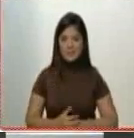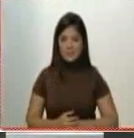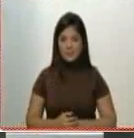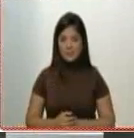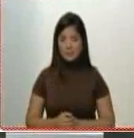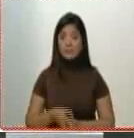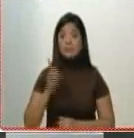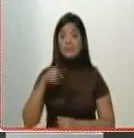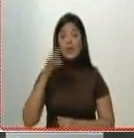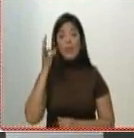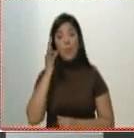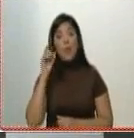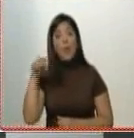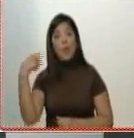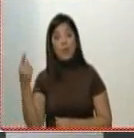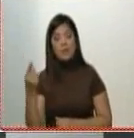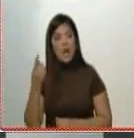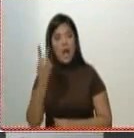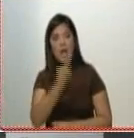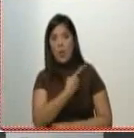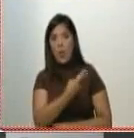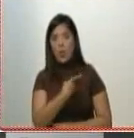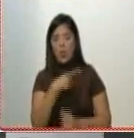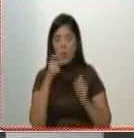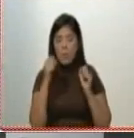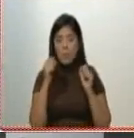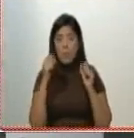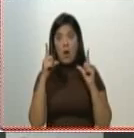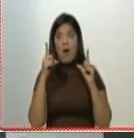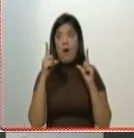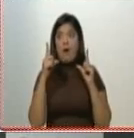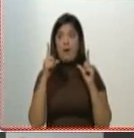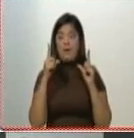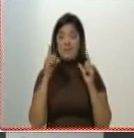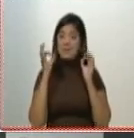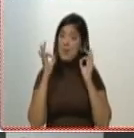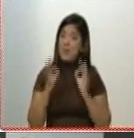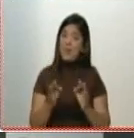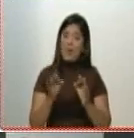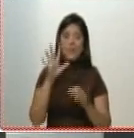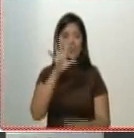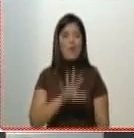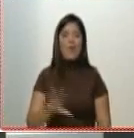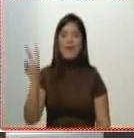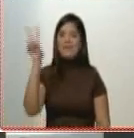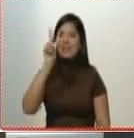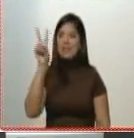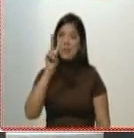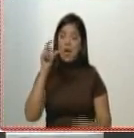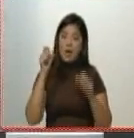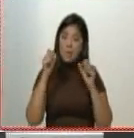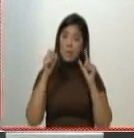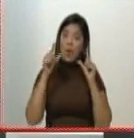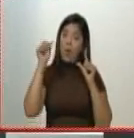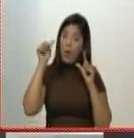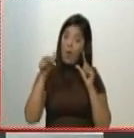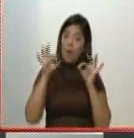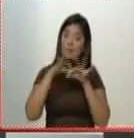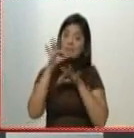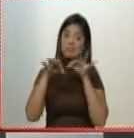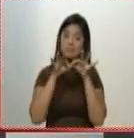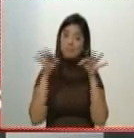con Anabel Estrada, impresionados por lo que estamos viendo, como seguramente lo está Venezuela entera con la inauguración de